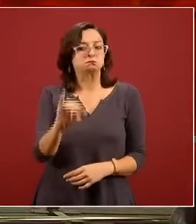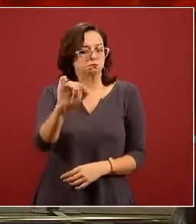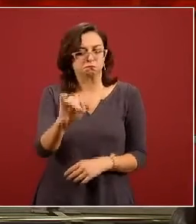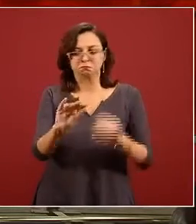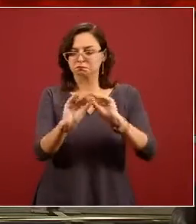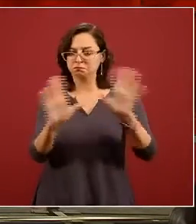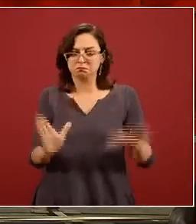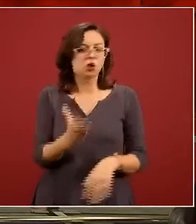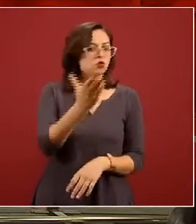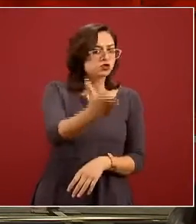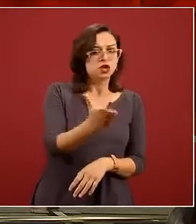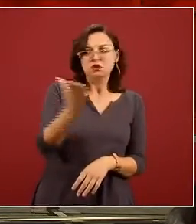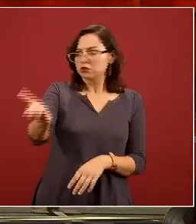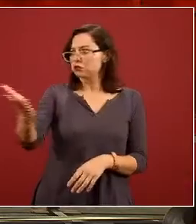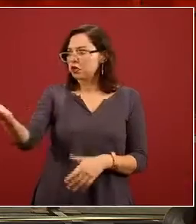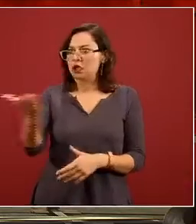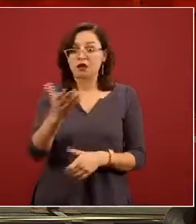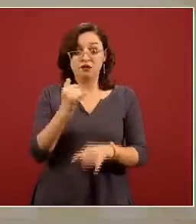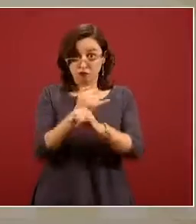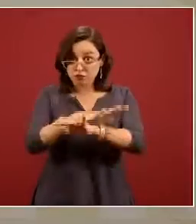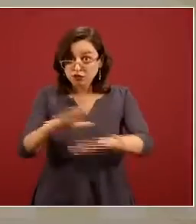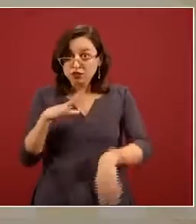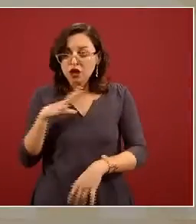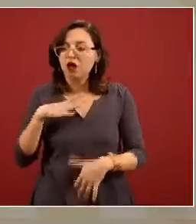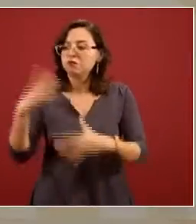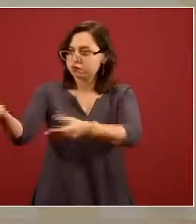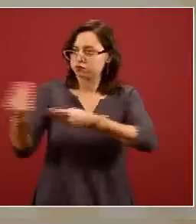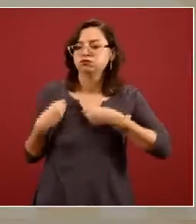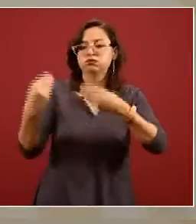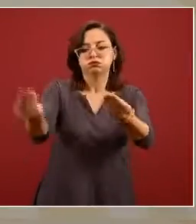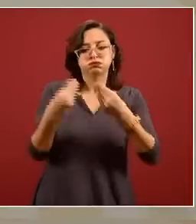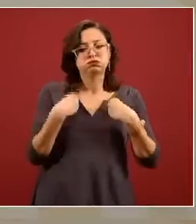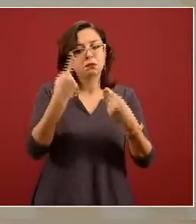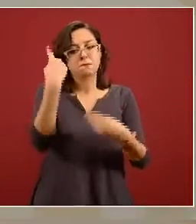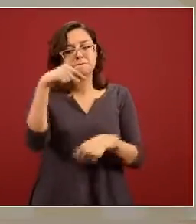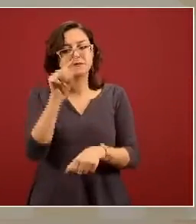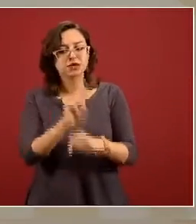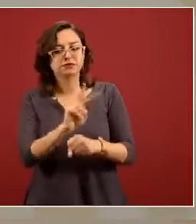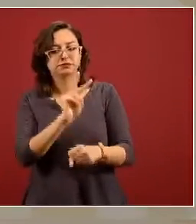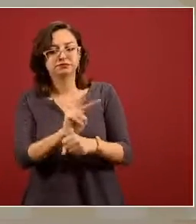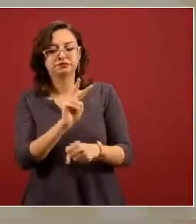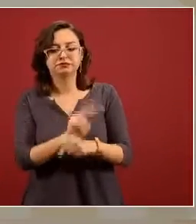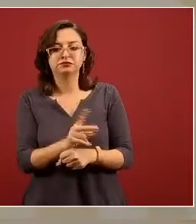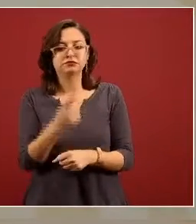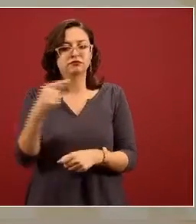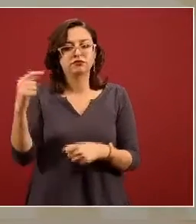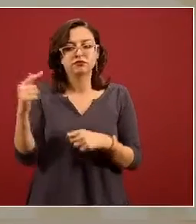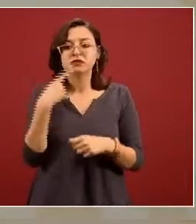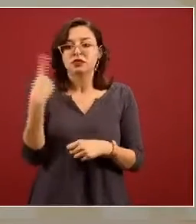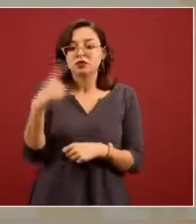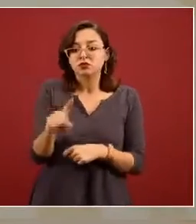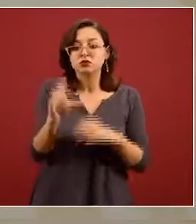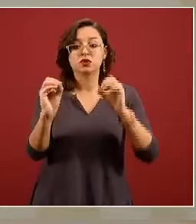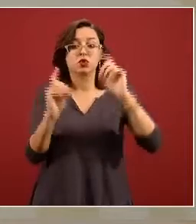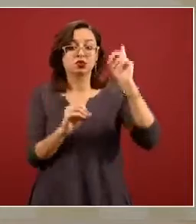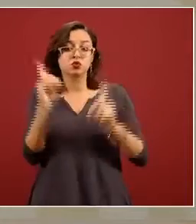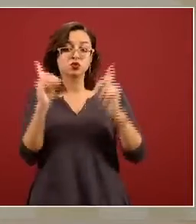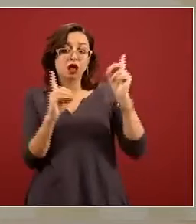cualquiera, facilítenos los datos que puedan ser útiles para darle seguimiento a una denuncia o alguna inquietud que